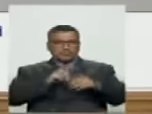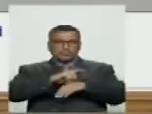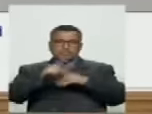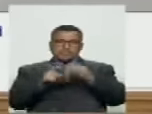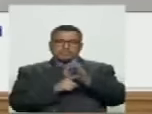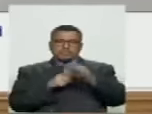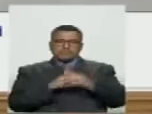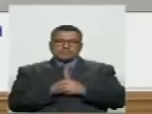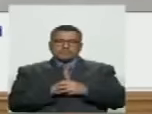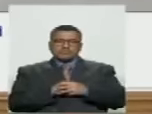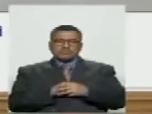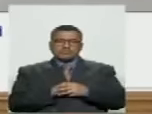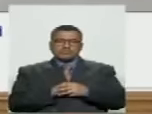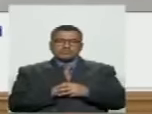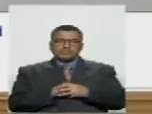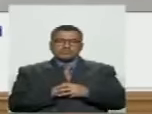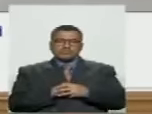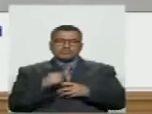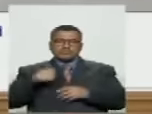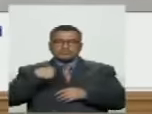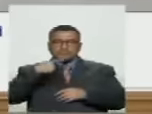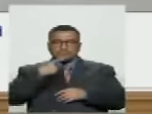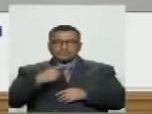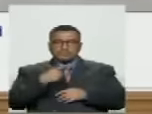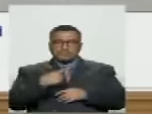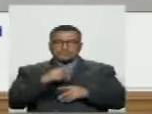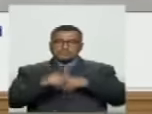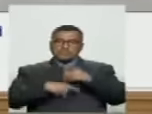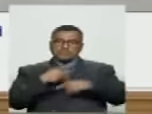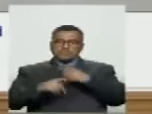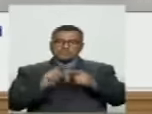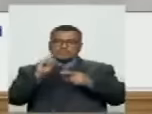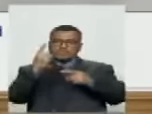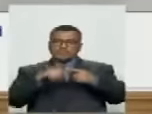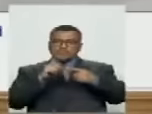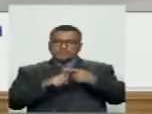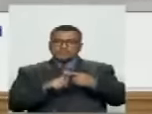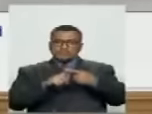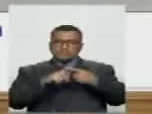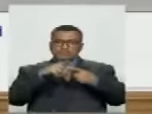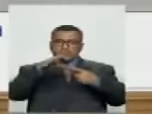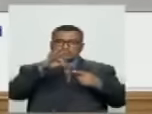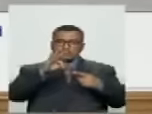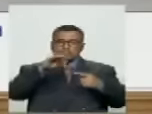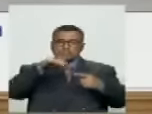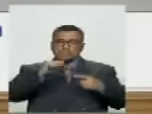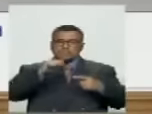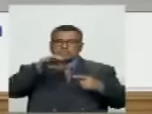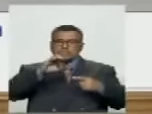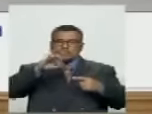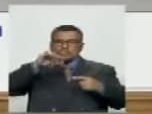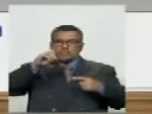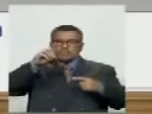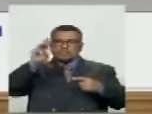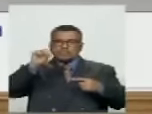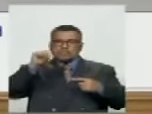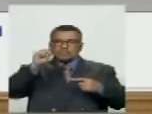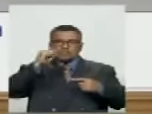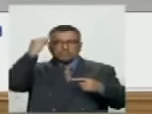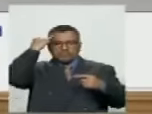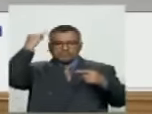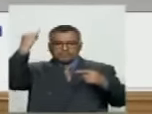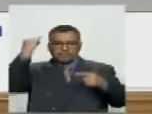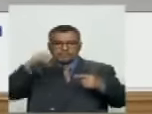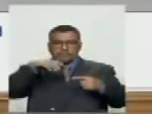compuesta. Yo desarrollaría primero qué es el fascismo, una ideología.